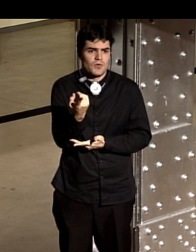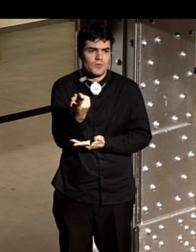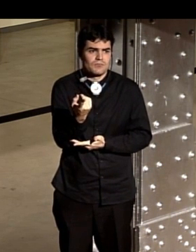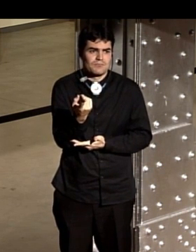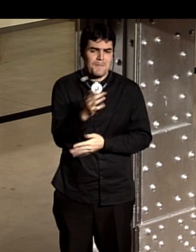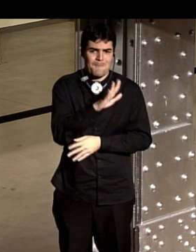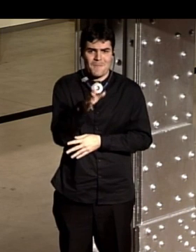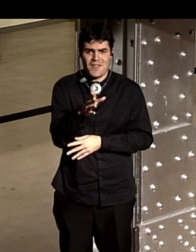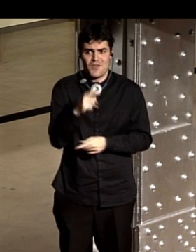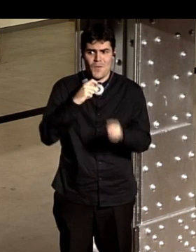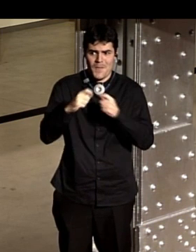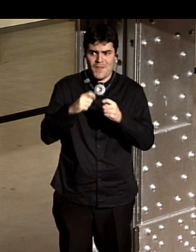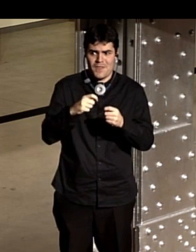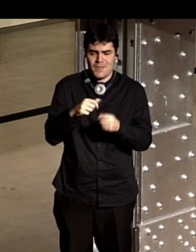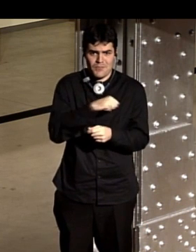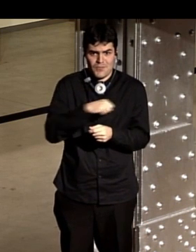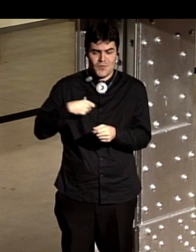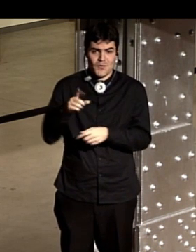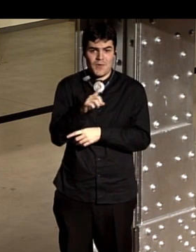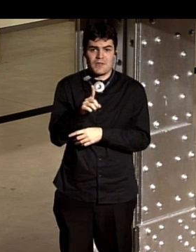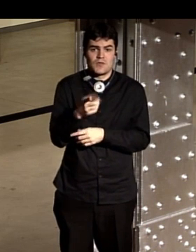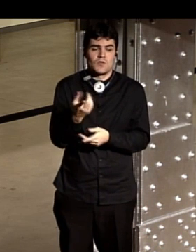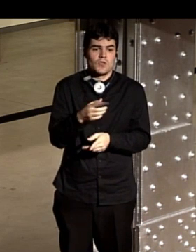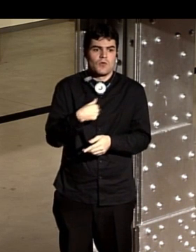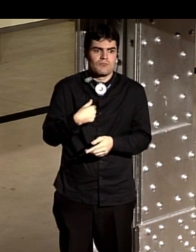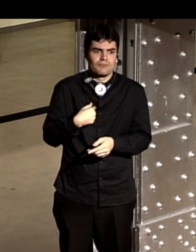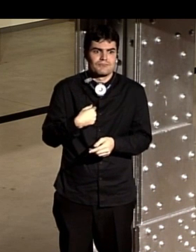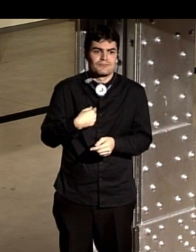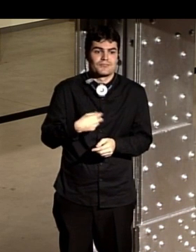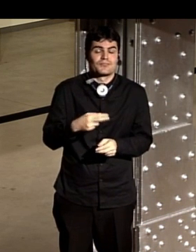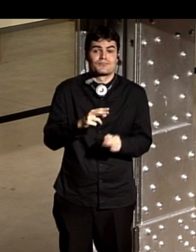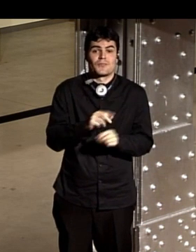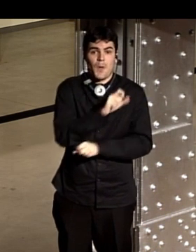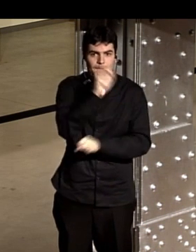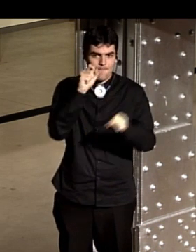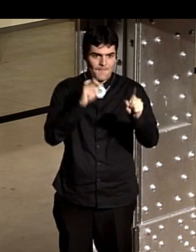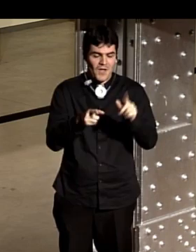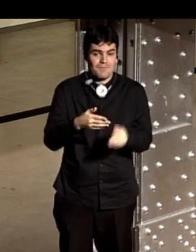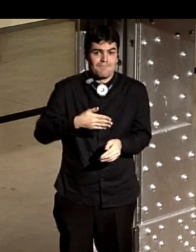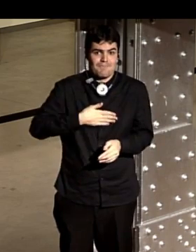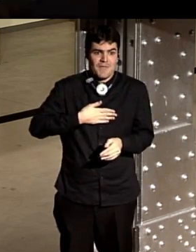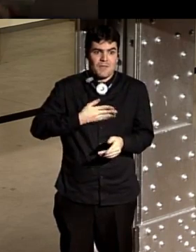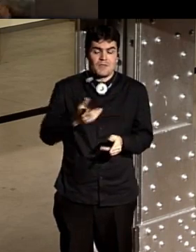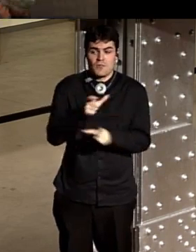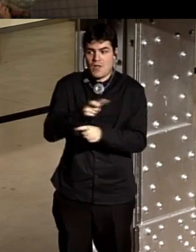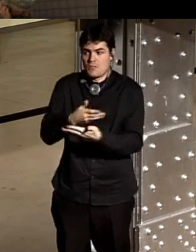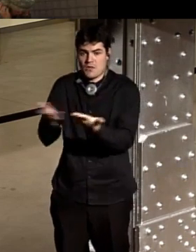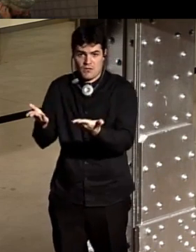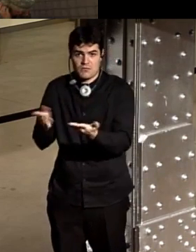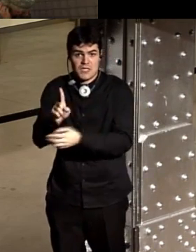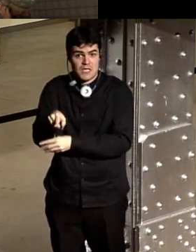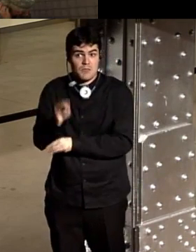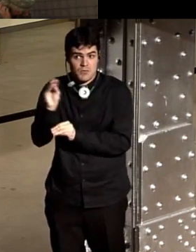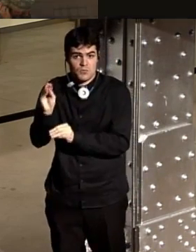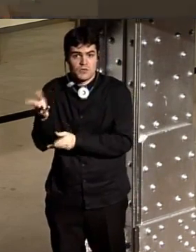mismo, ¿no? Tengo que hacerme a mí las preguntas muy duras que hago a los demás. Y así como lo hice. Pues tiene una